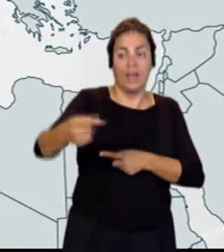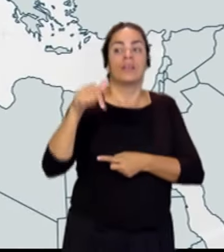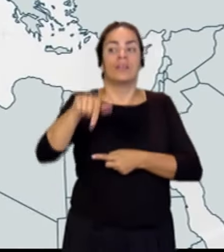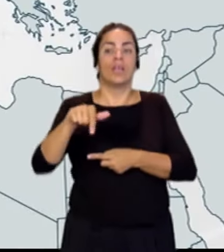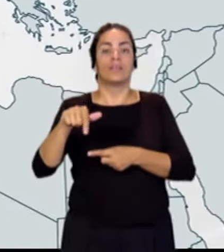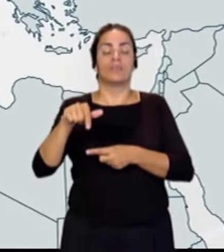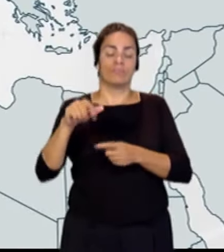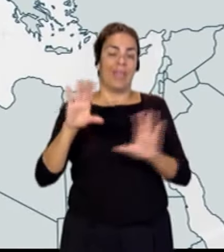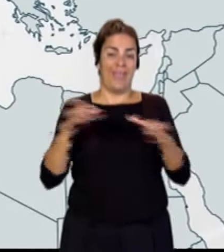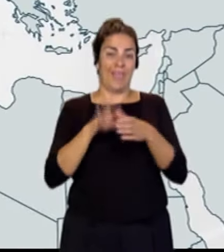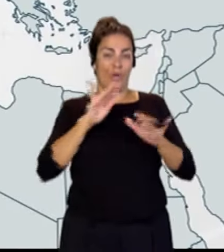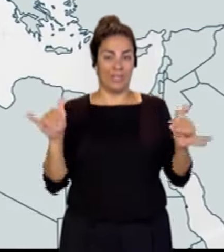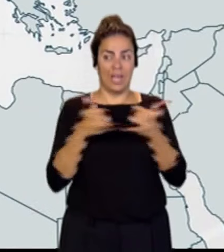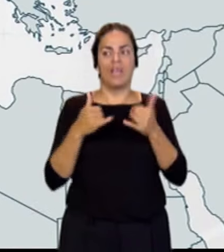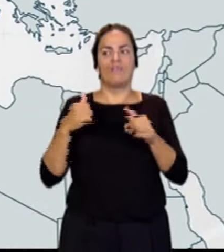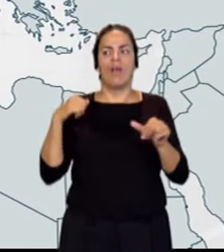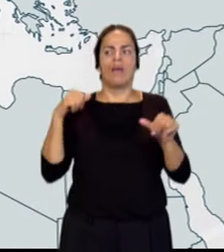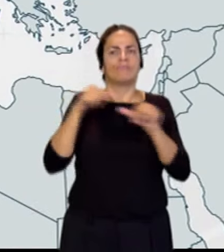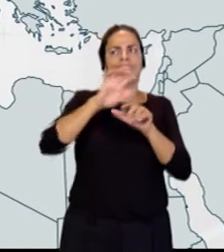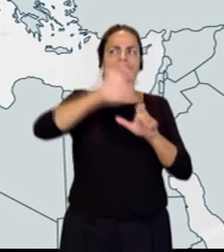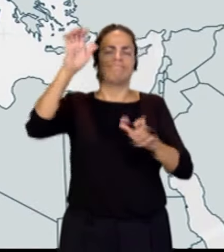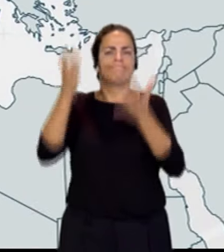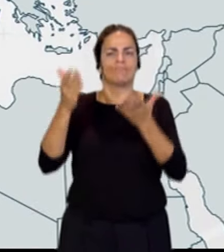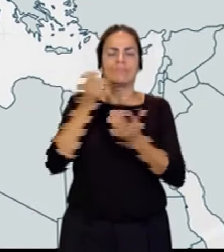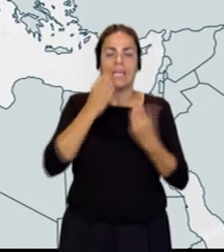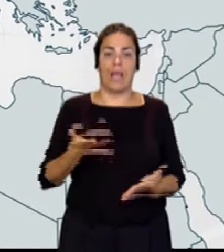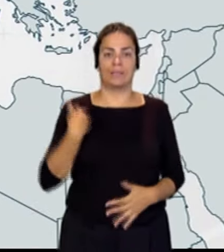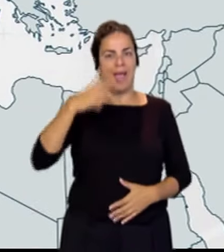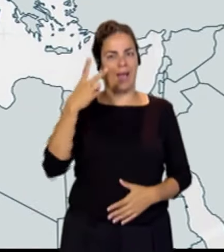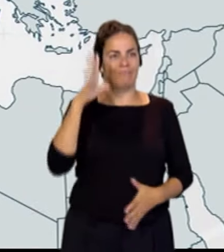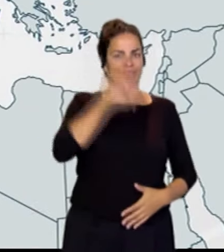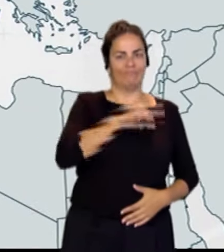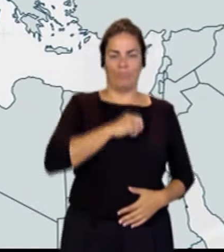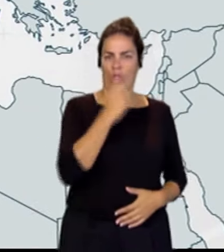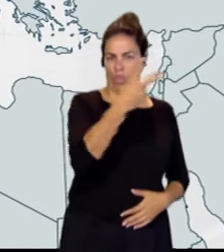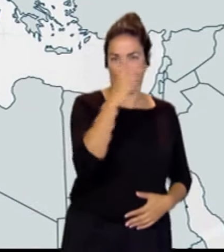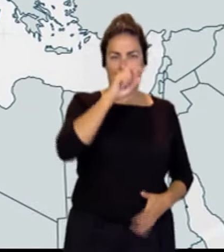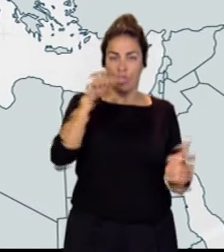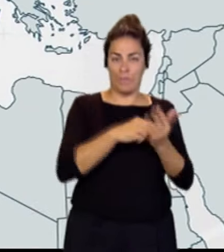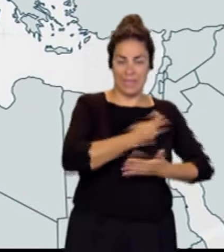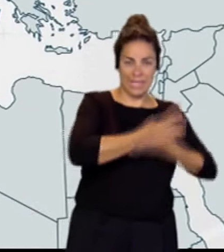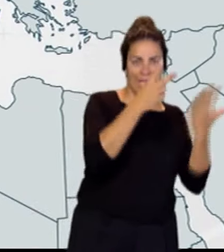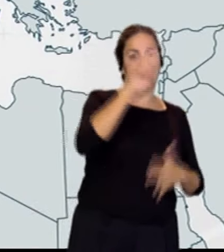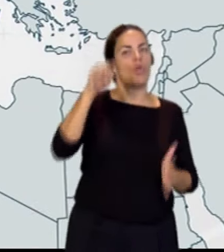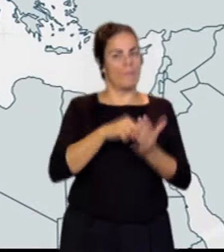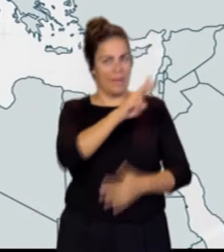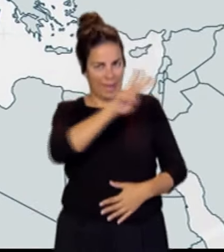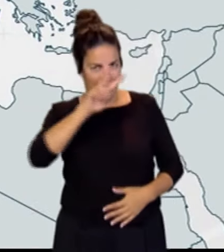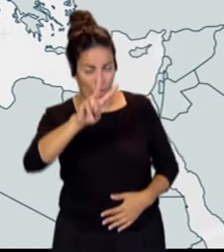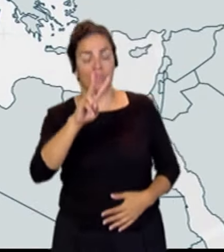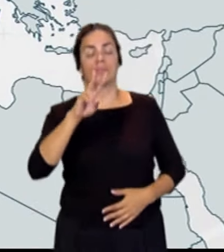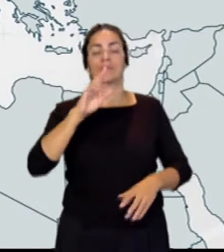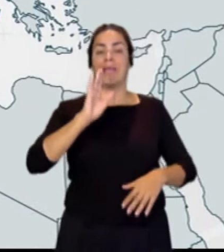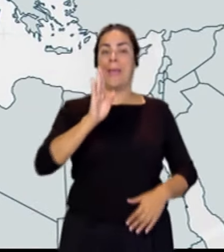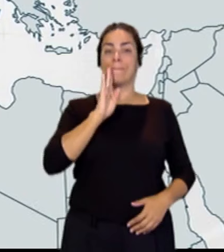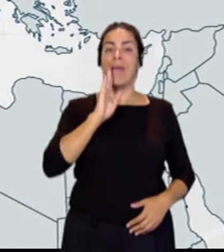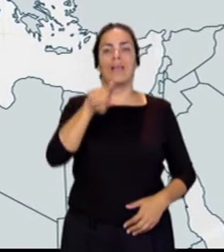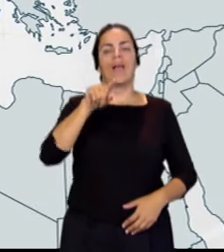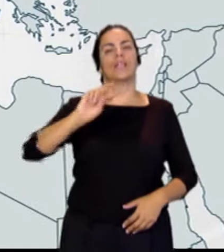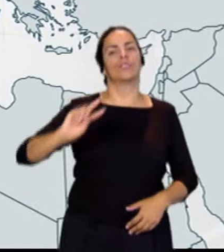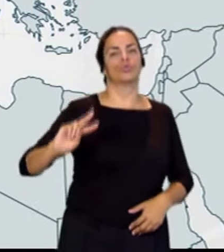aurinegros en la competición continental cuentan con dos trofeos conquistados en 2017 y en 2022 en amberes Bélgica firmaron un